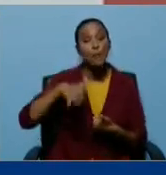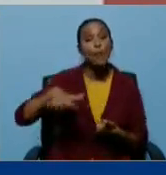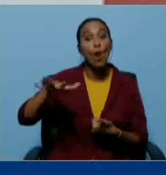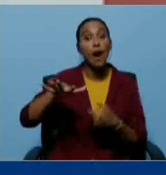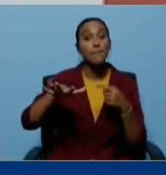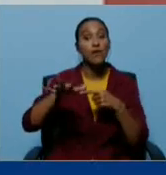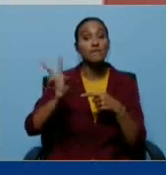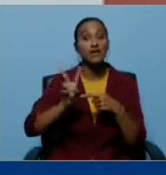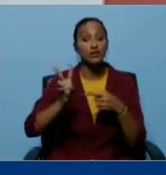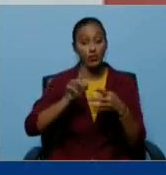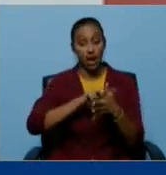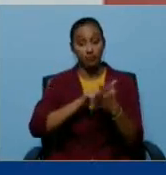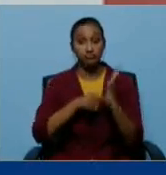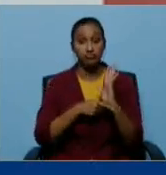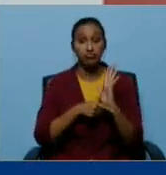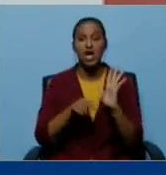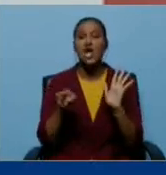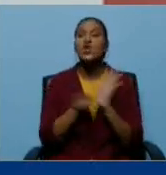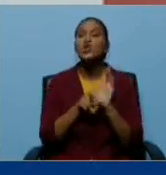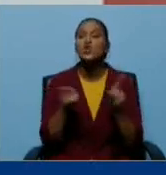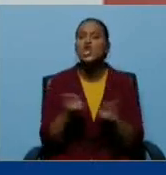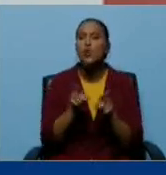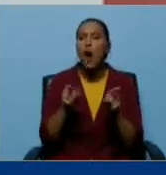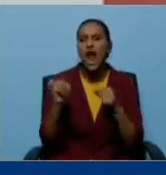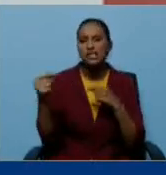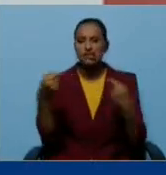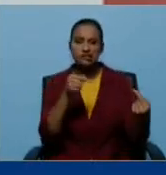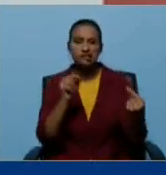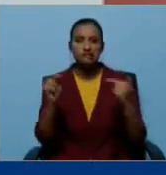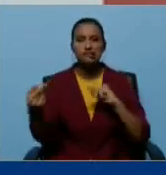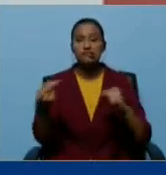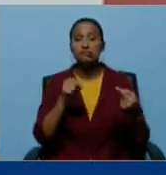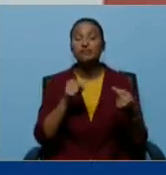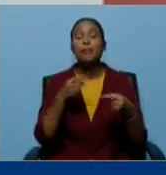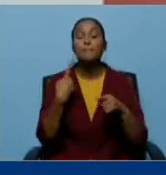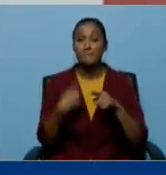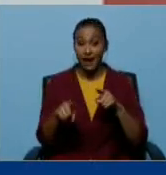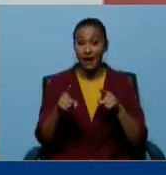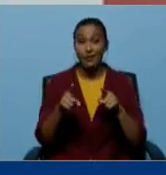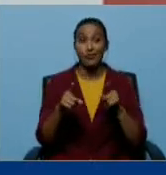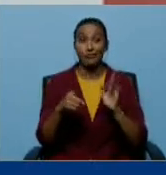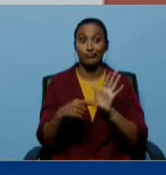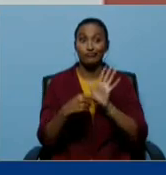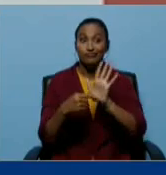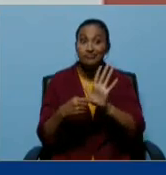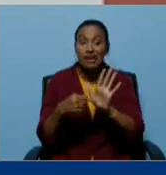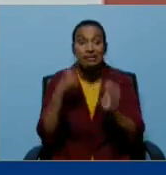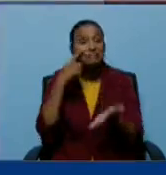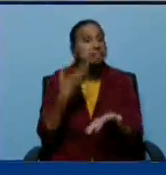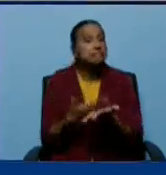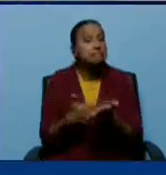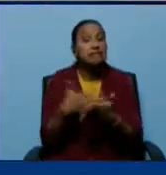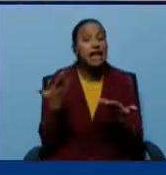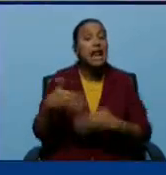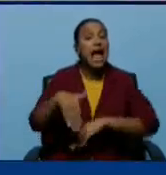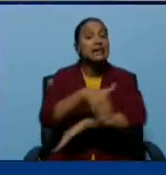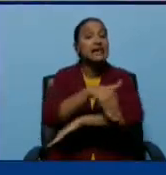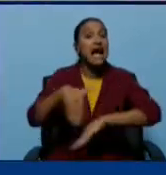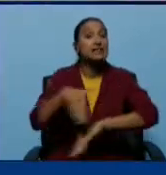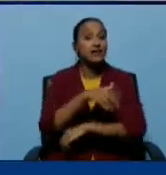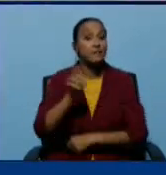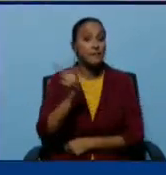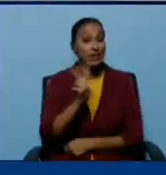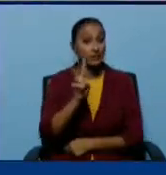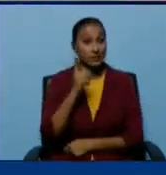es evidente, las imágenes hablan por sí solas en las calles de Venezuela. Inclusive del